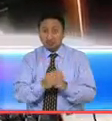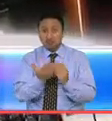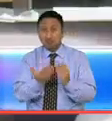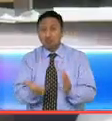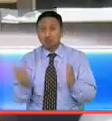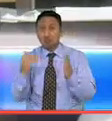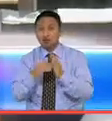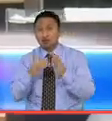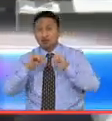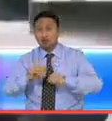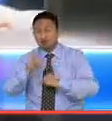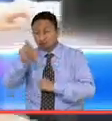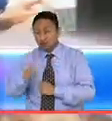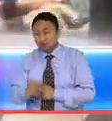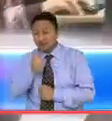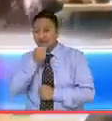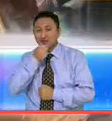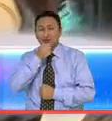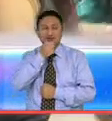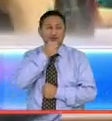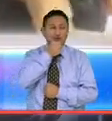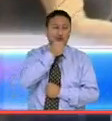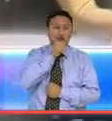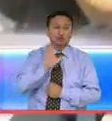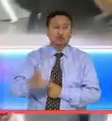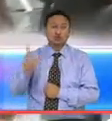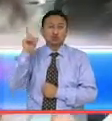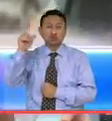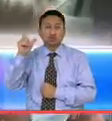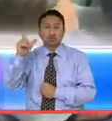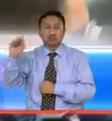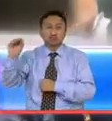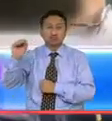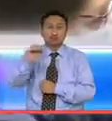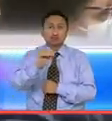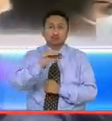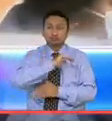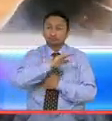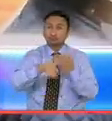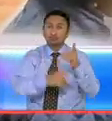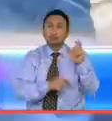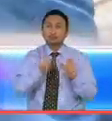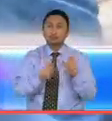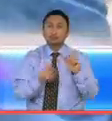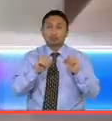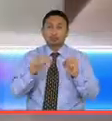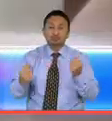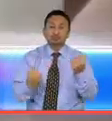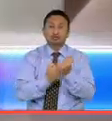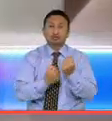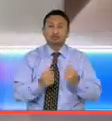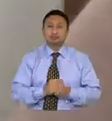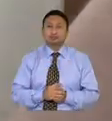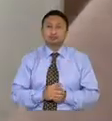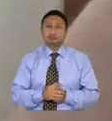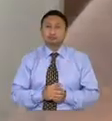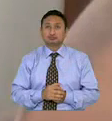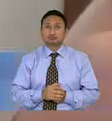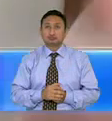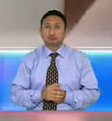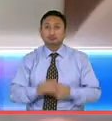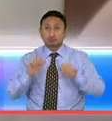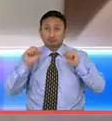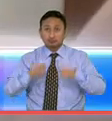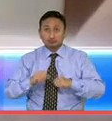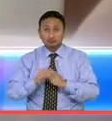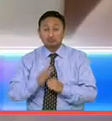al perifoneo, brigadas en los barrios, líderes comunitarios, con todos los actores que se quieran sumar. La posibilidad de llegar